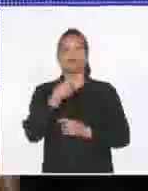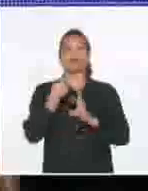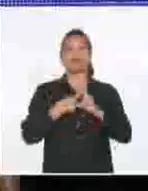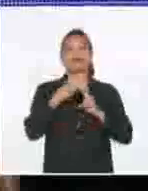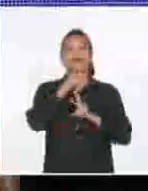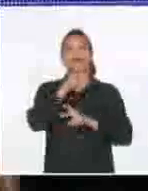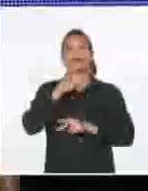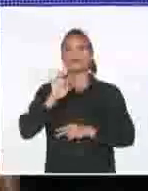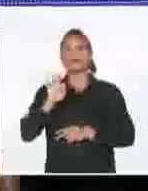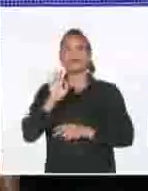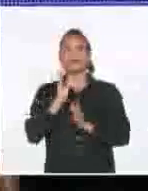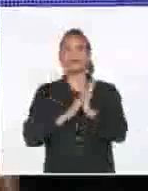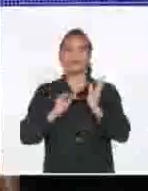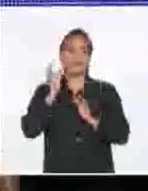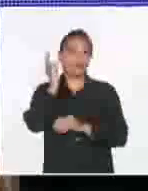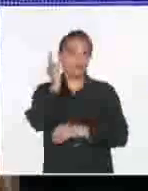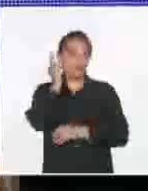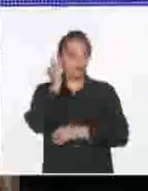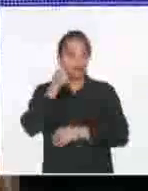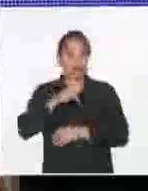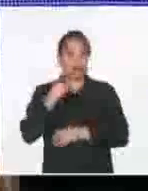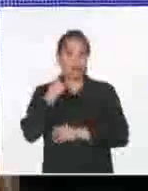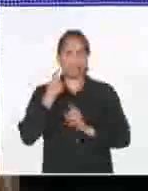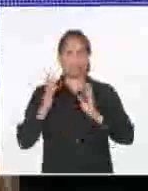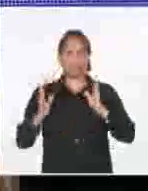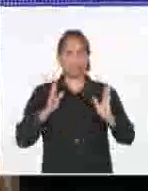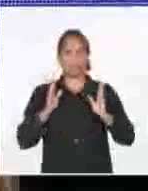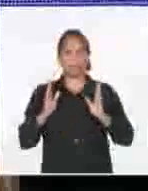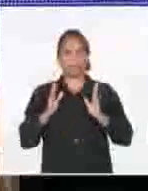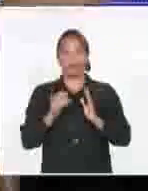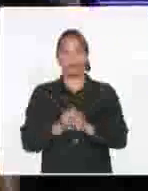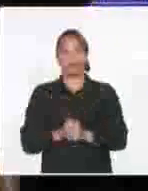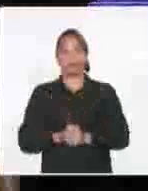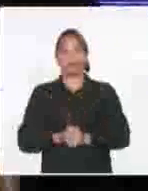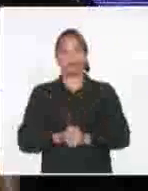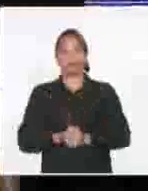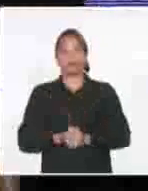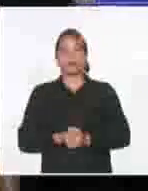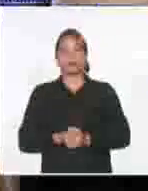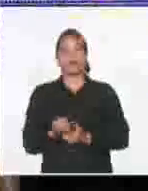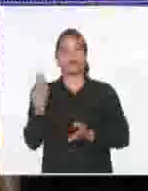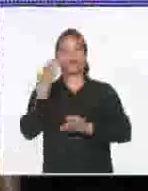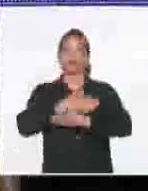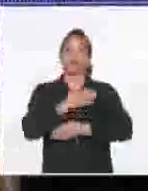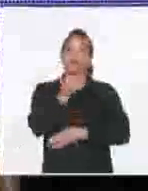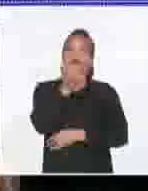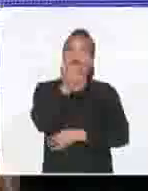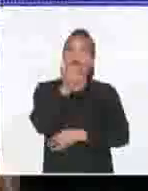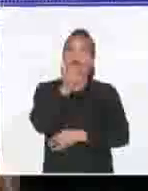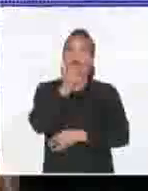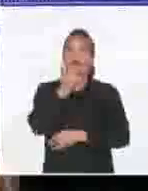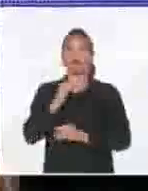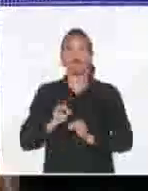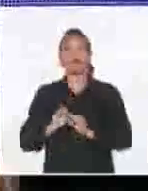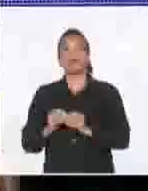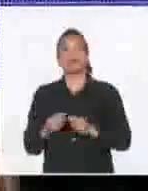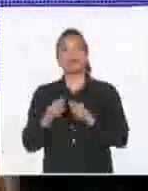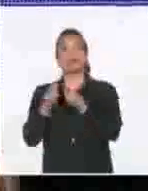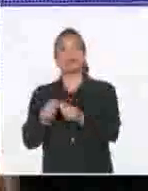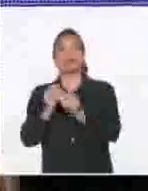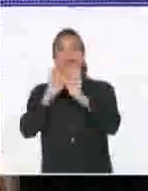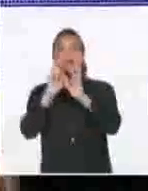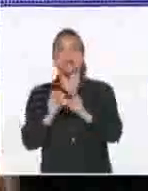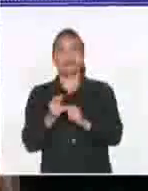de este año, los daños y perjuicios del bloqueo, di los datos hace pocos